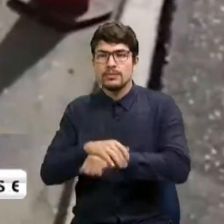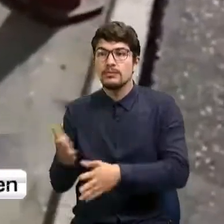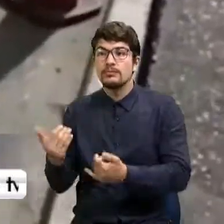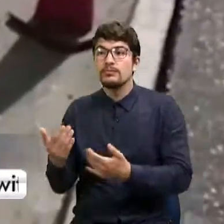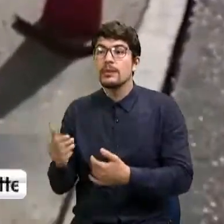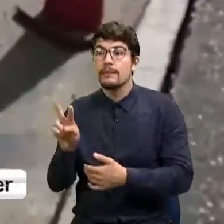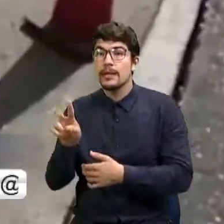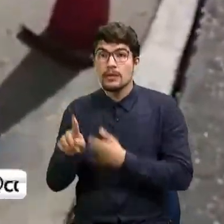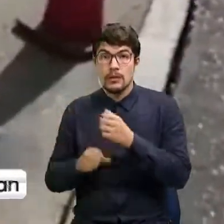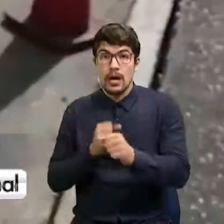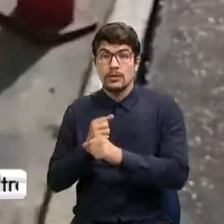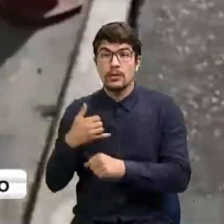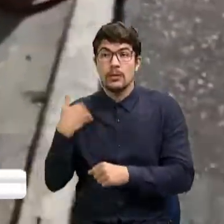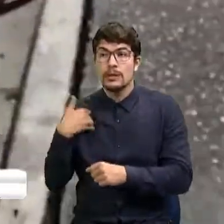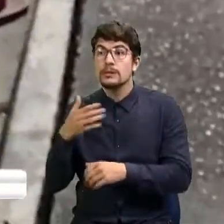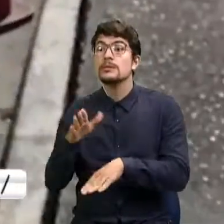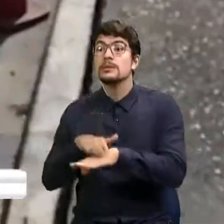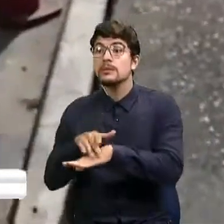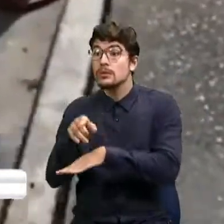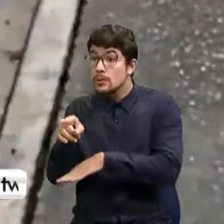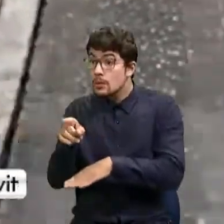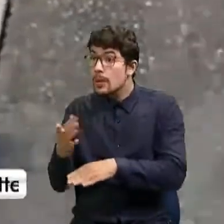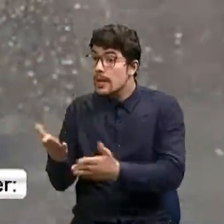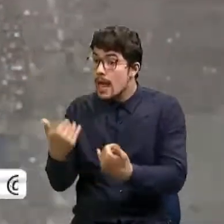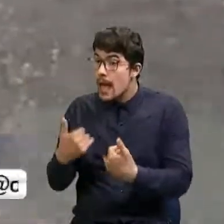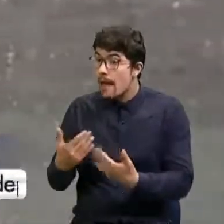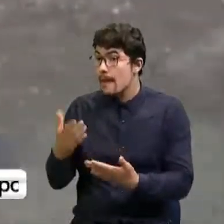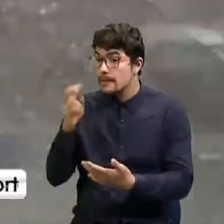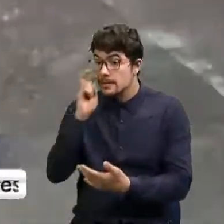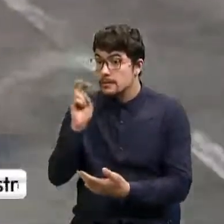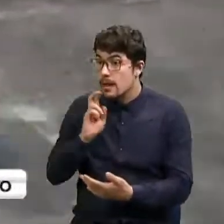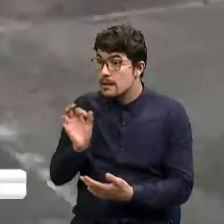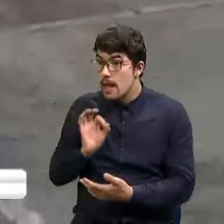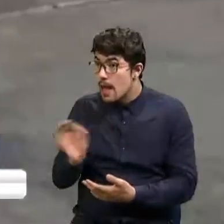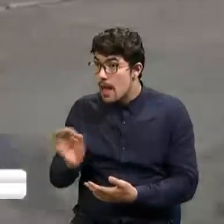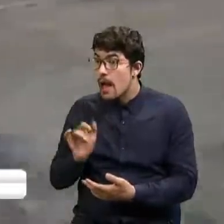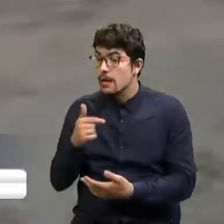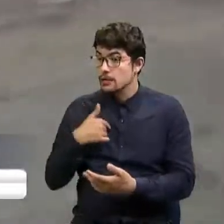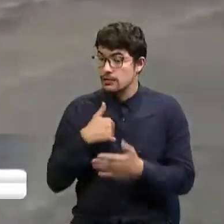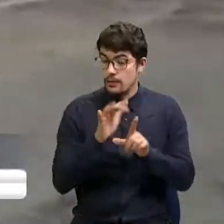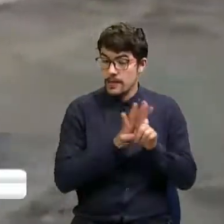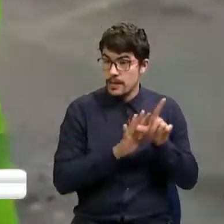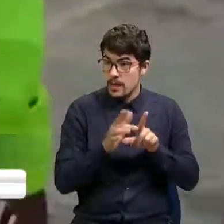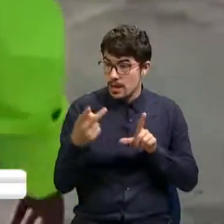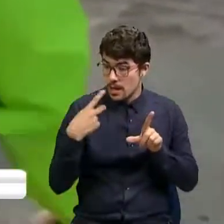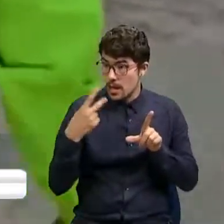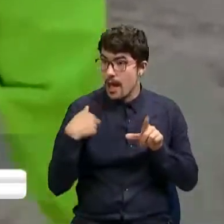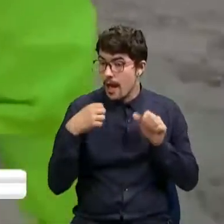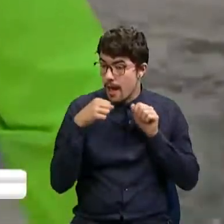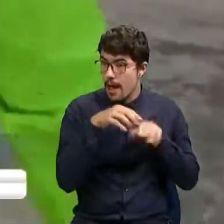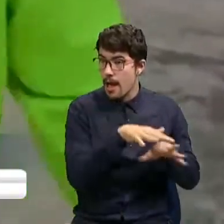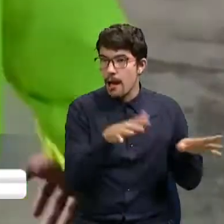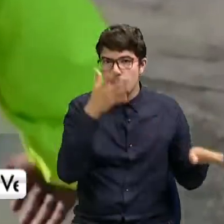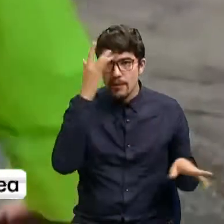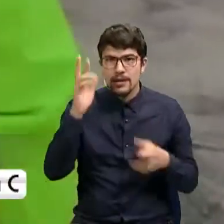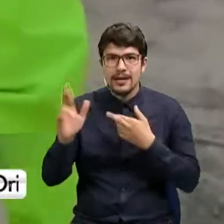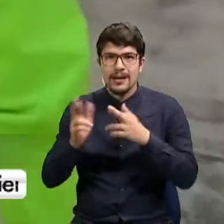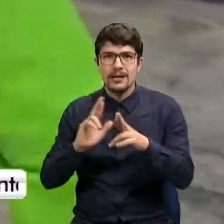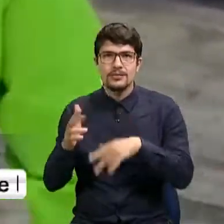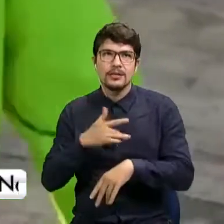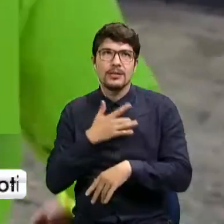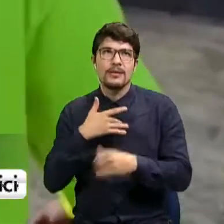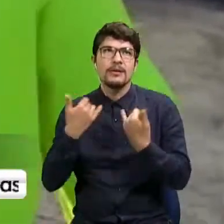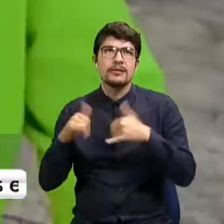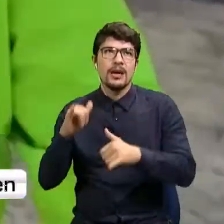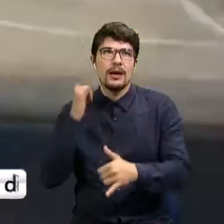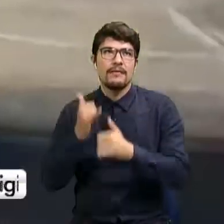de 21 años de edad con publicar fotografías íntimas si no sostenía relaciones sexuales con él debido a que la relación sentimental había llegado a